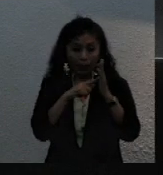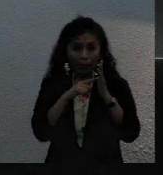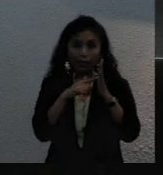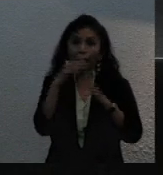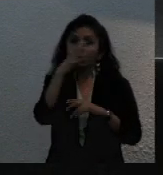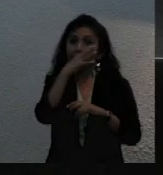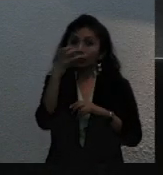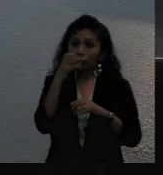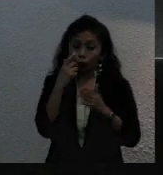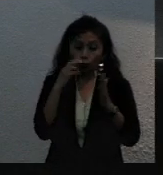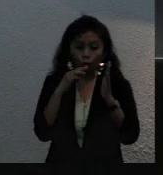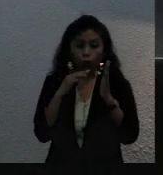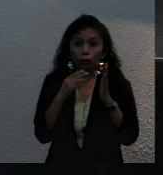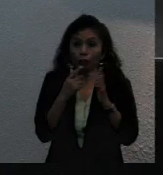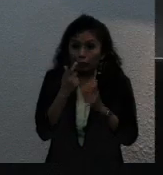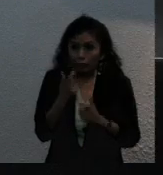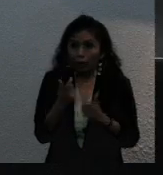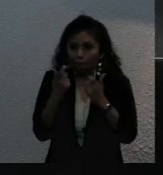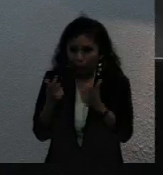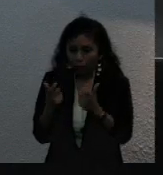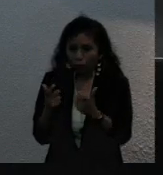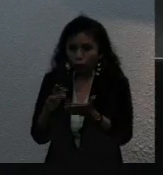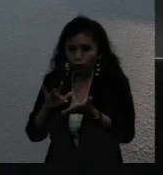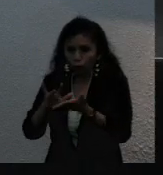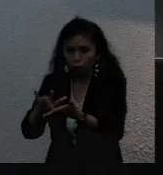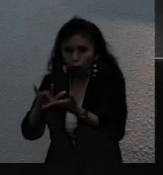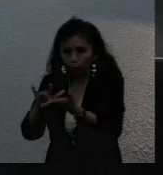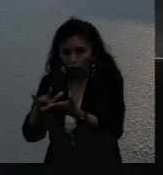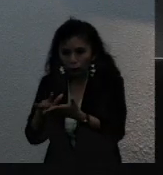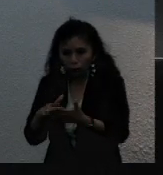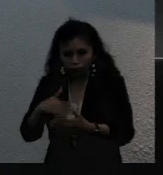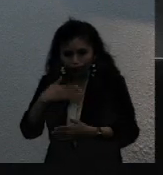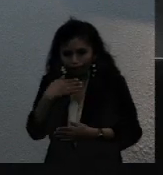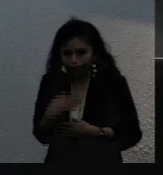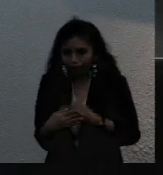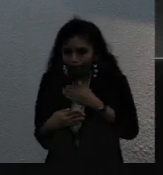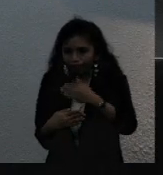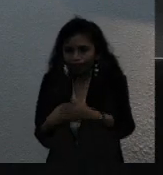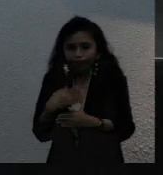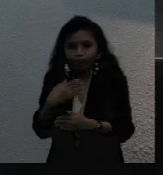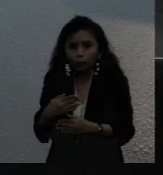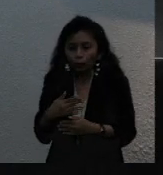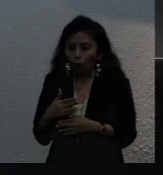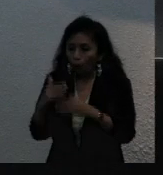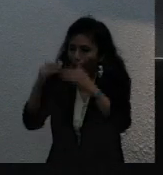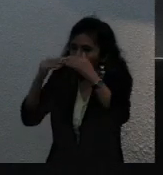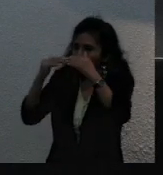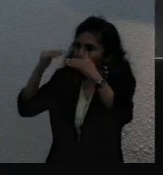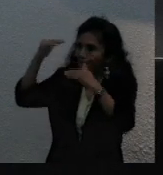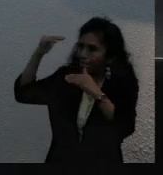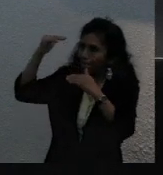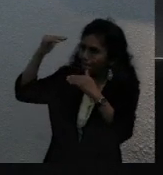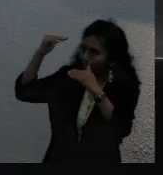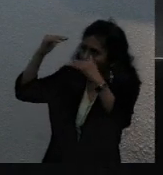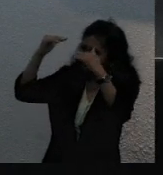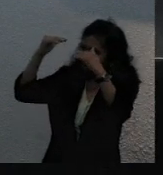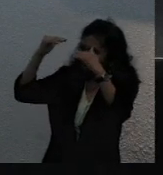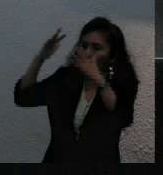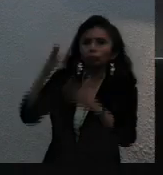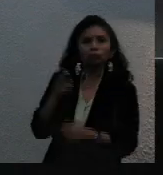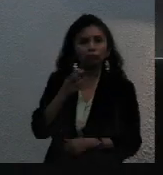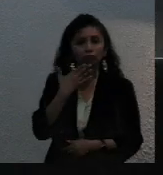social destinados al combate del rezago son un paso firme hacia el cierre de las brechas de desigualdad entre los